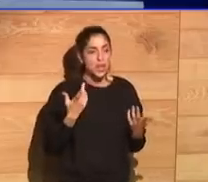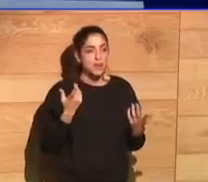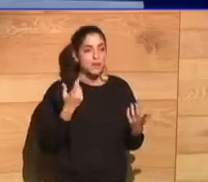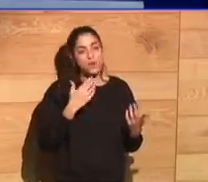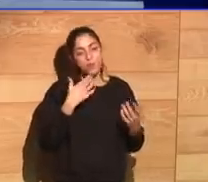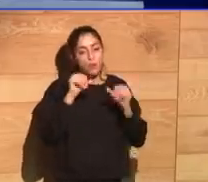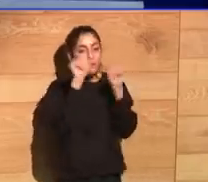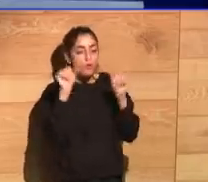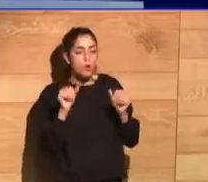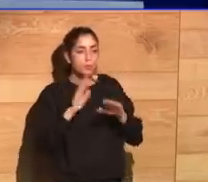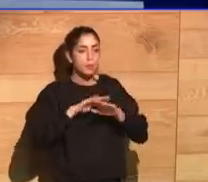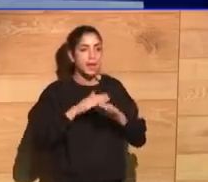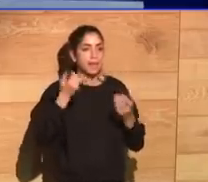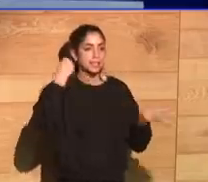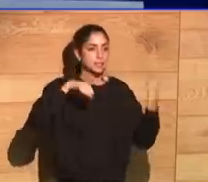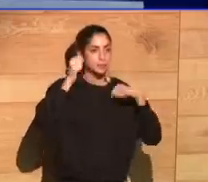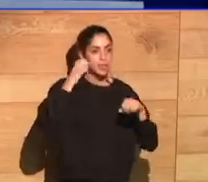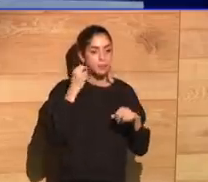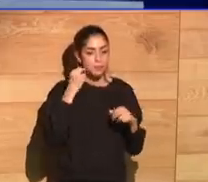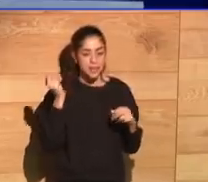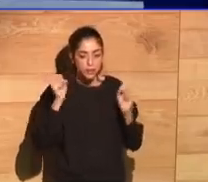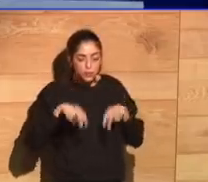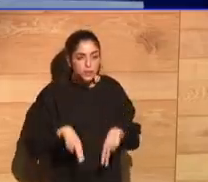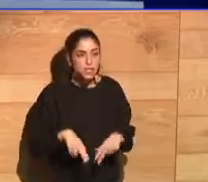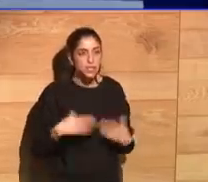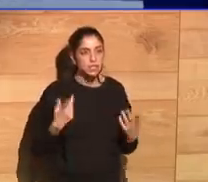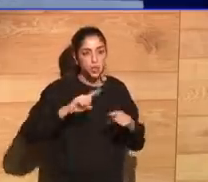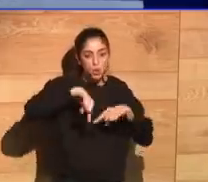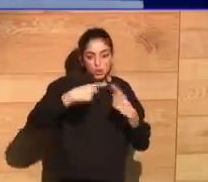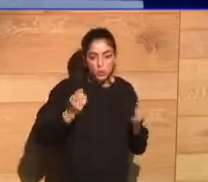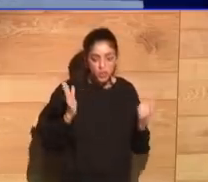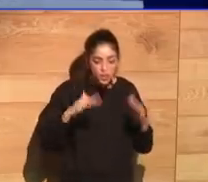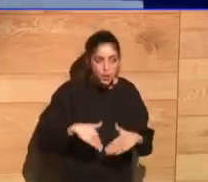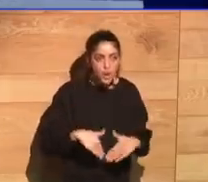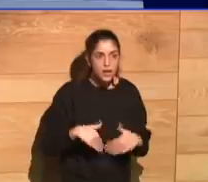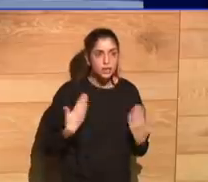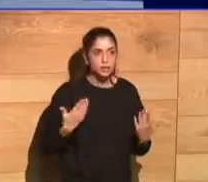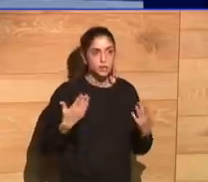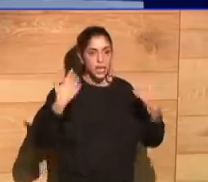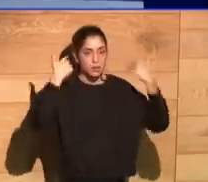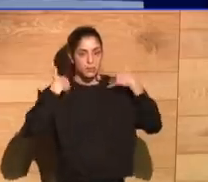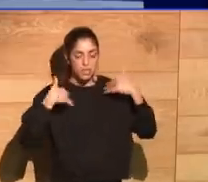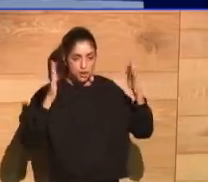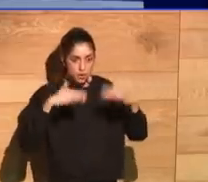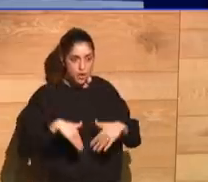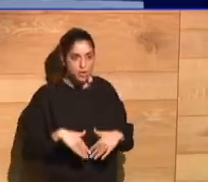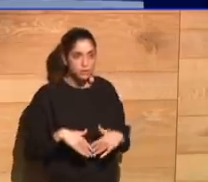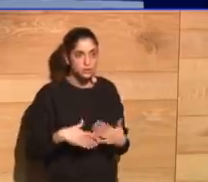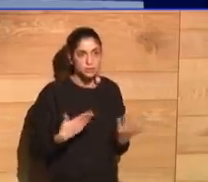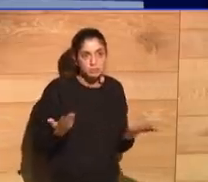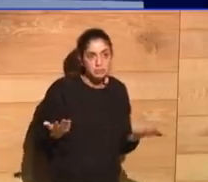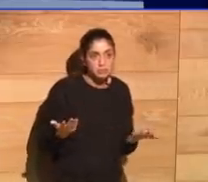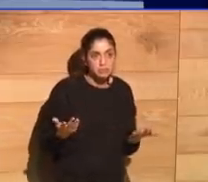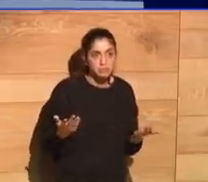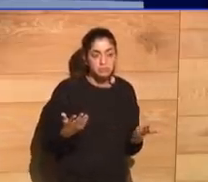de abordar algo sin medir esas consecuencias. Pase lo que pase. ¿Eh? Sin ningún tipo de peso encima, sin ningún tipo de sentido de la responsabilidad, sino